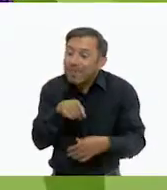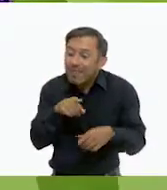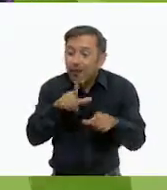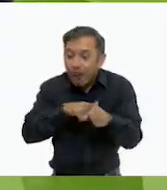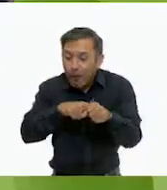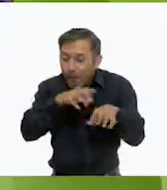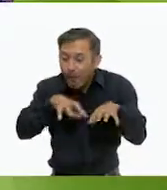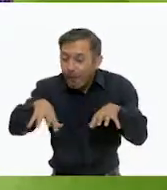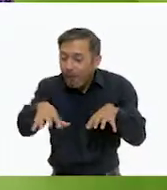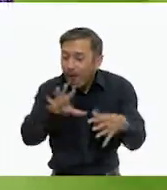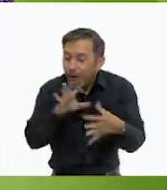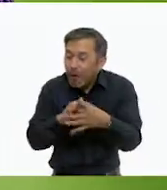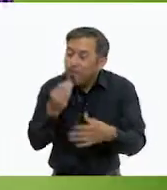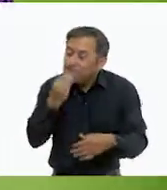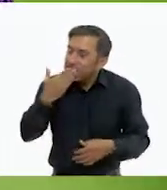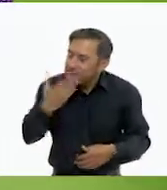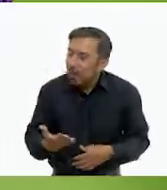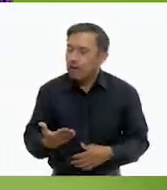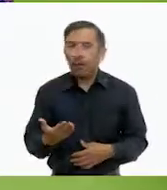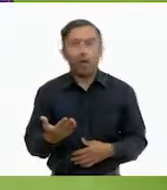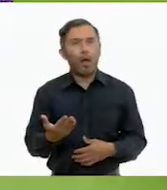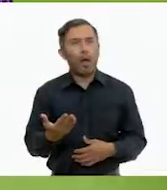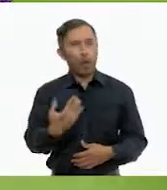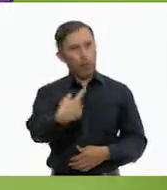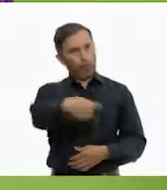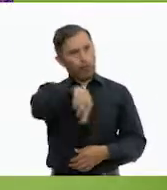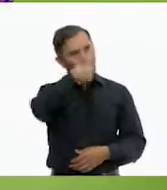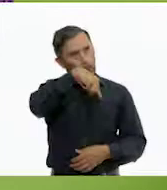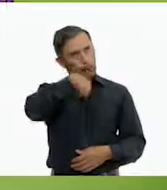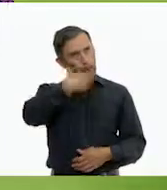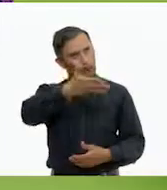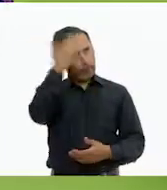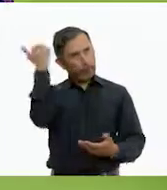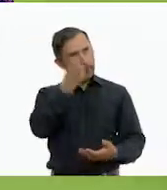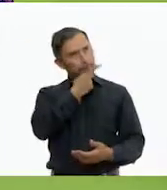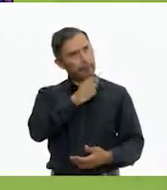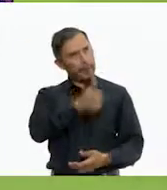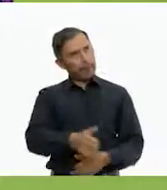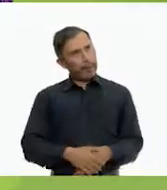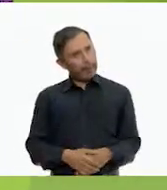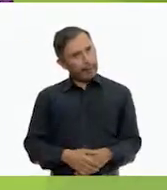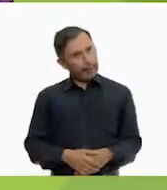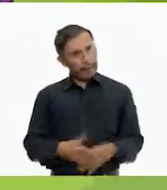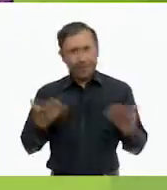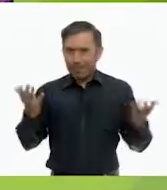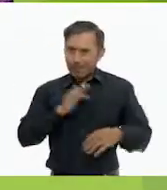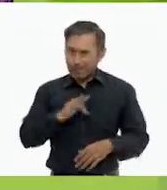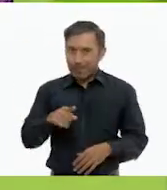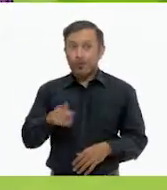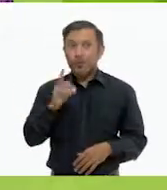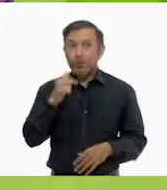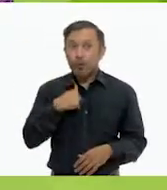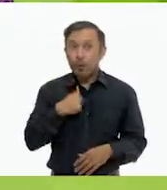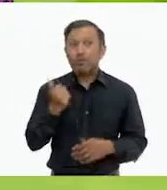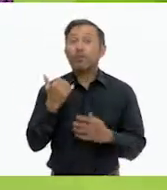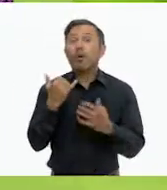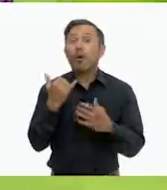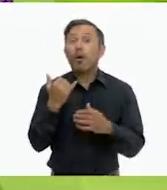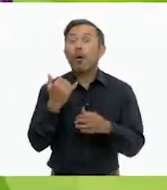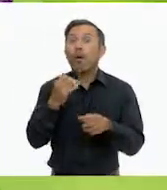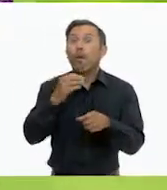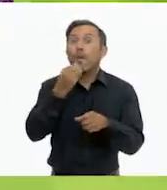colores. ¿Por qué no decir? Así que para ganar juego, ¿yo tener que comer comida de